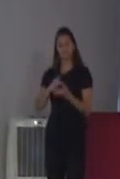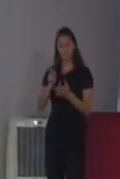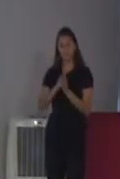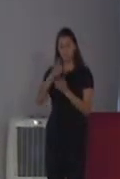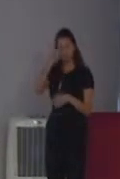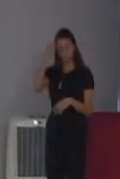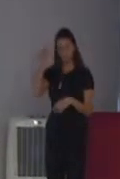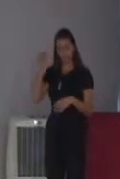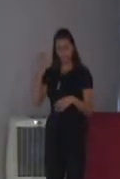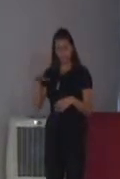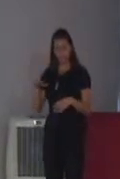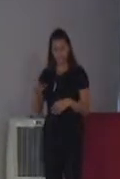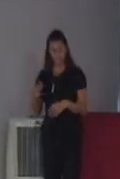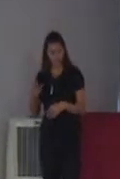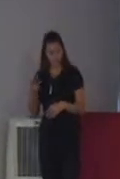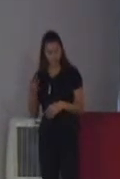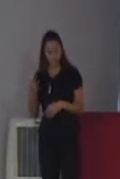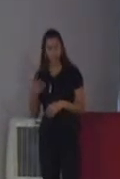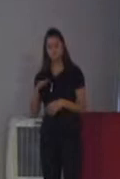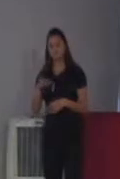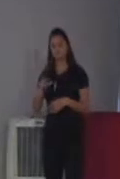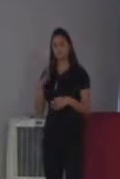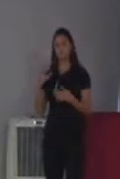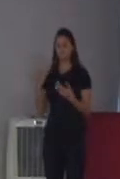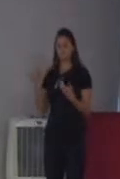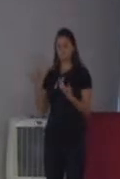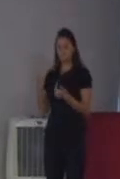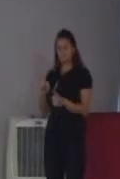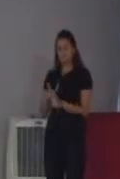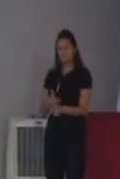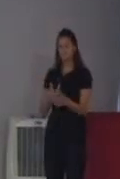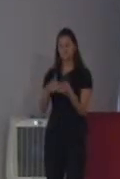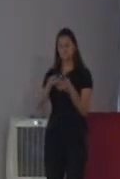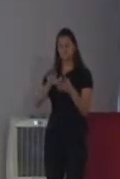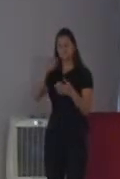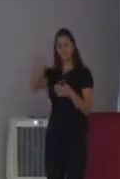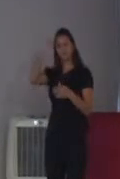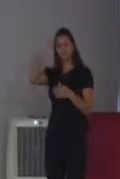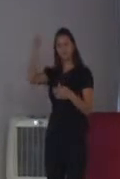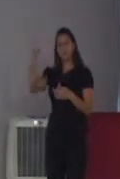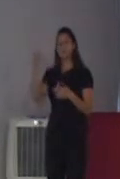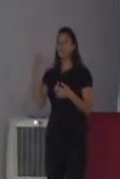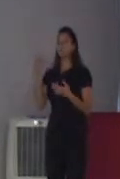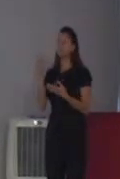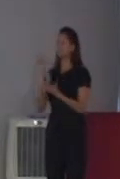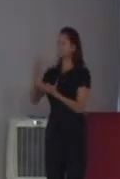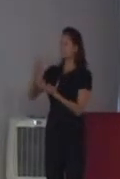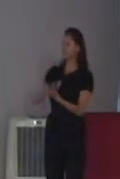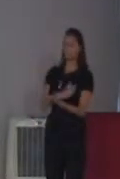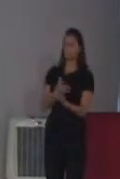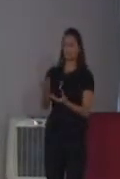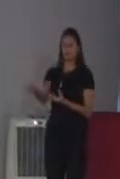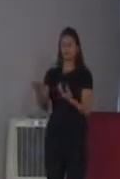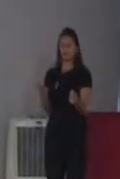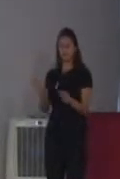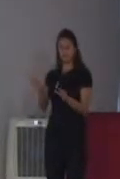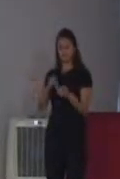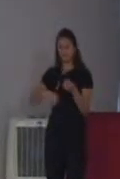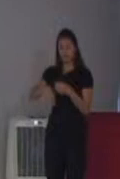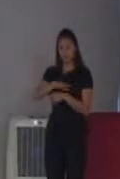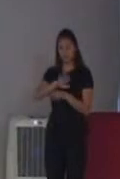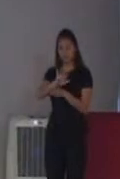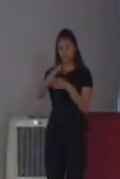que se me pasó, la persecución, incluso la idea, digamos, de segregación y exclusión de la población con